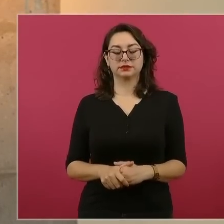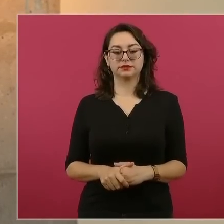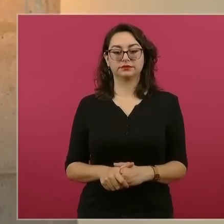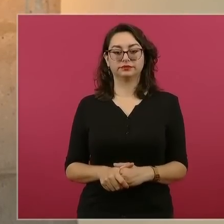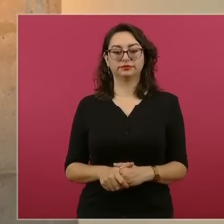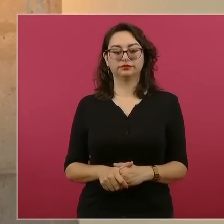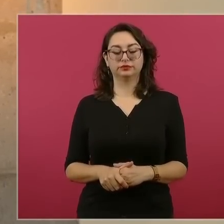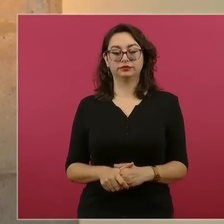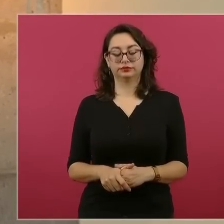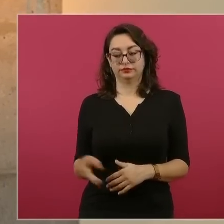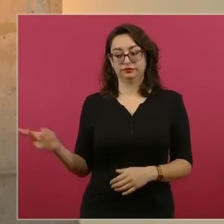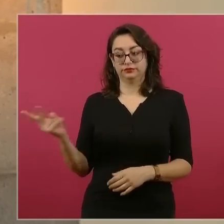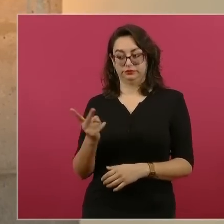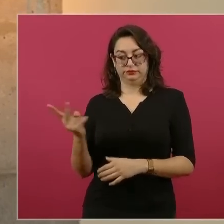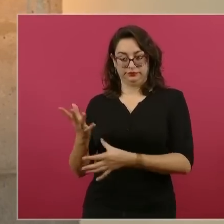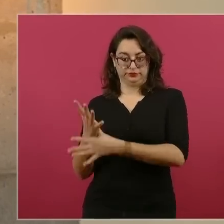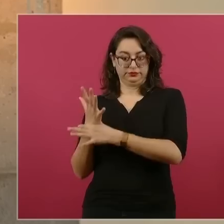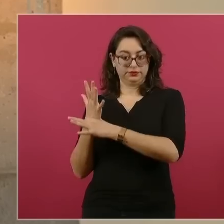prósperos,